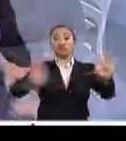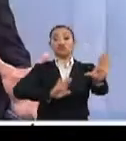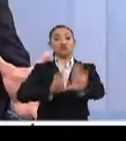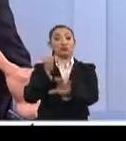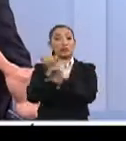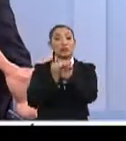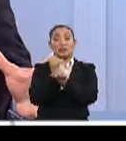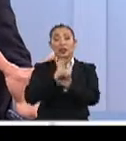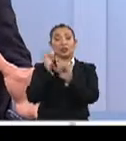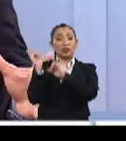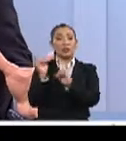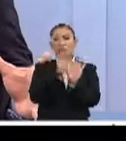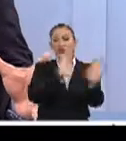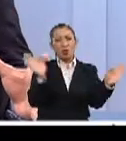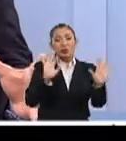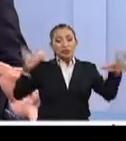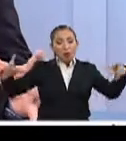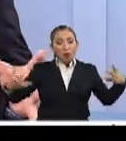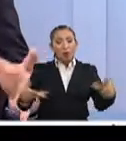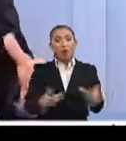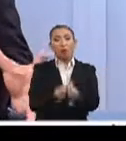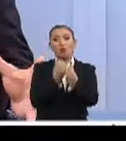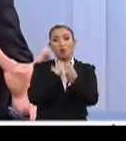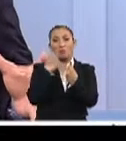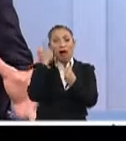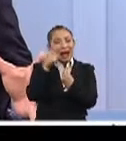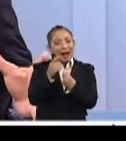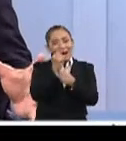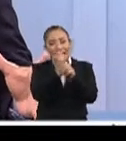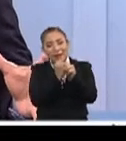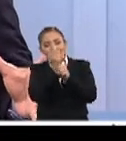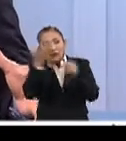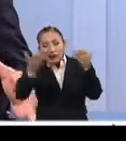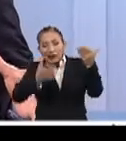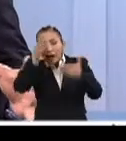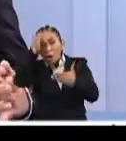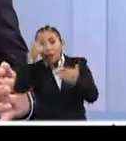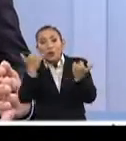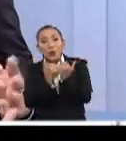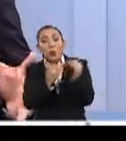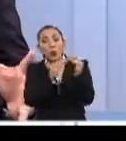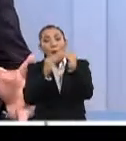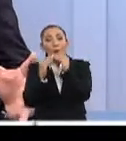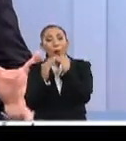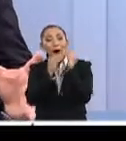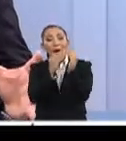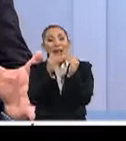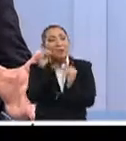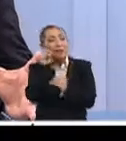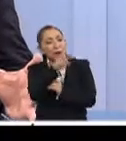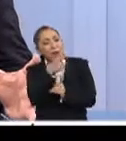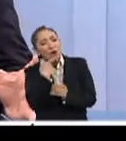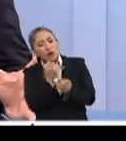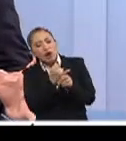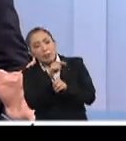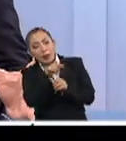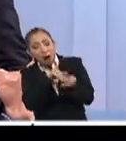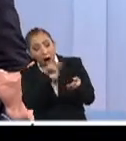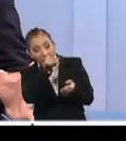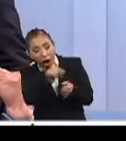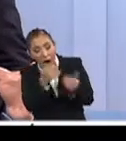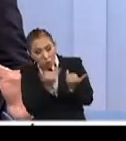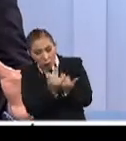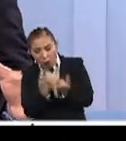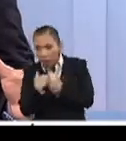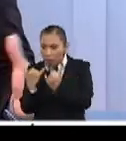su estudio de manera individual, sino que nos unamos y que generemos acuerdos comunes, identifiquemos esa información que es